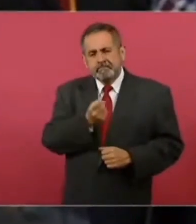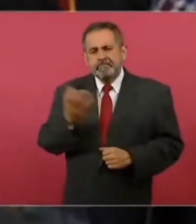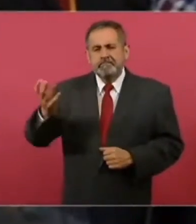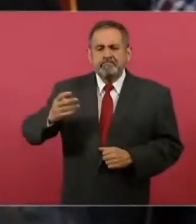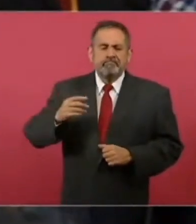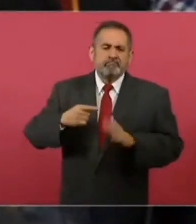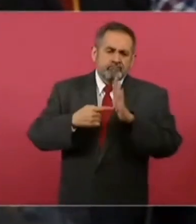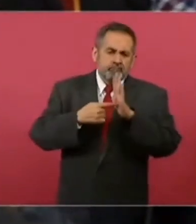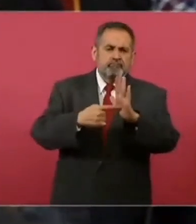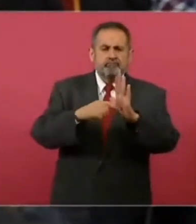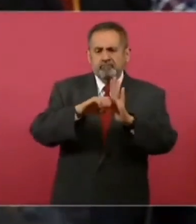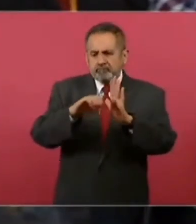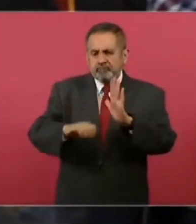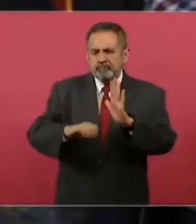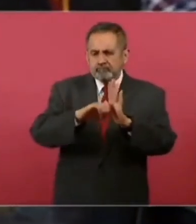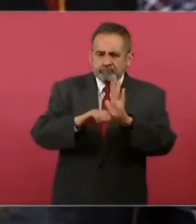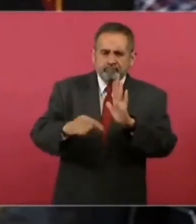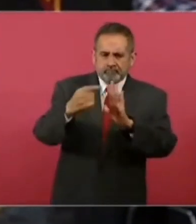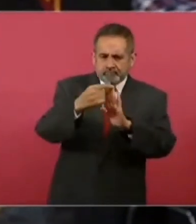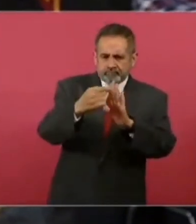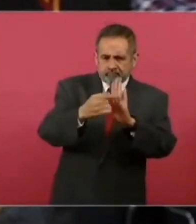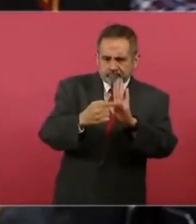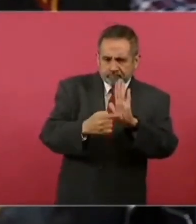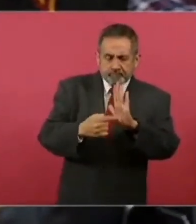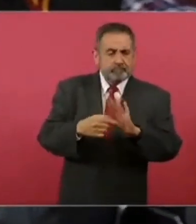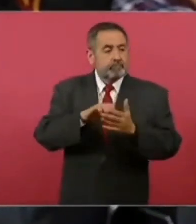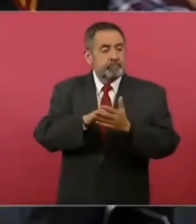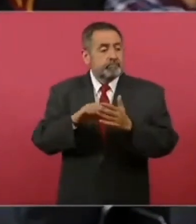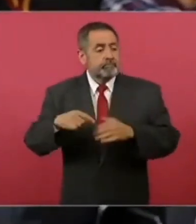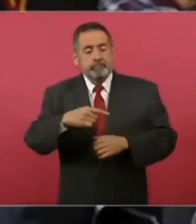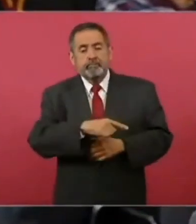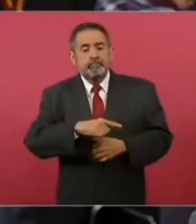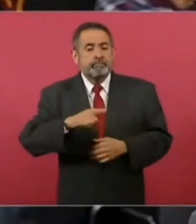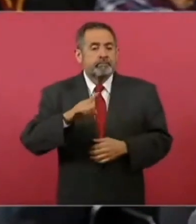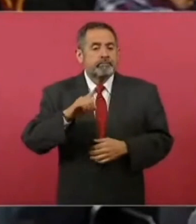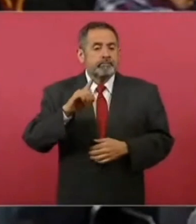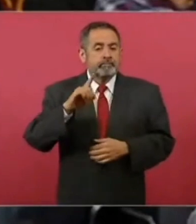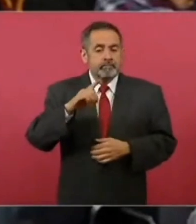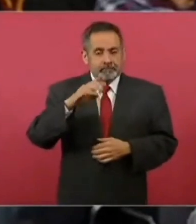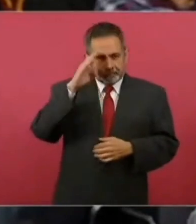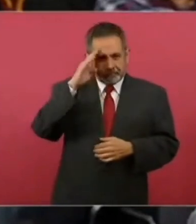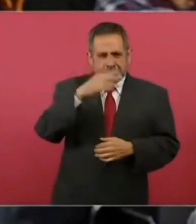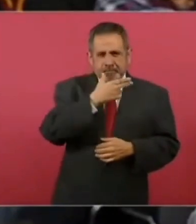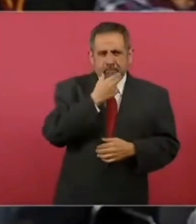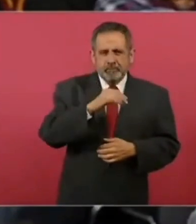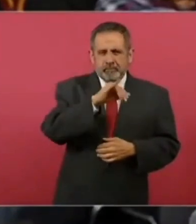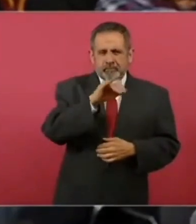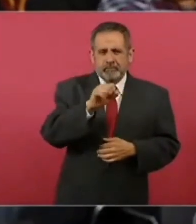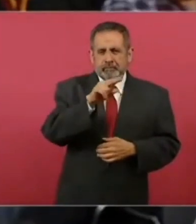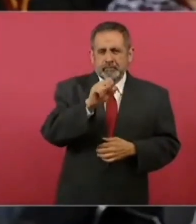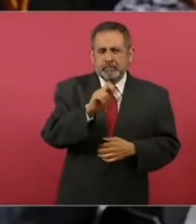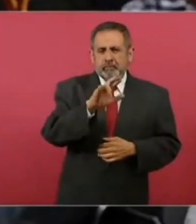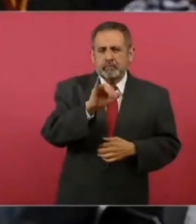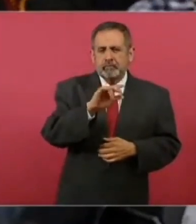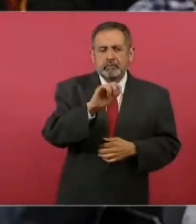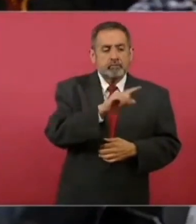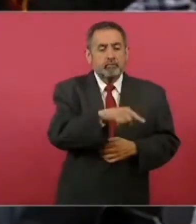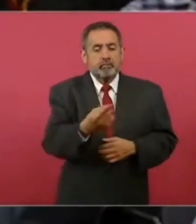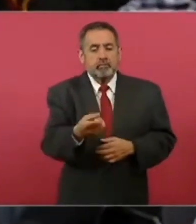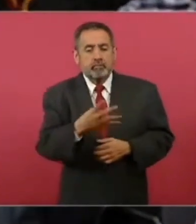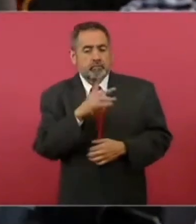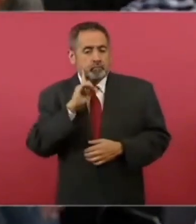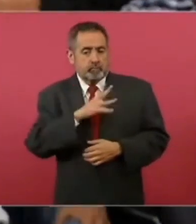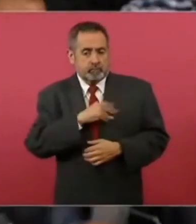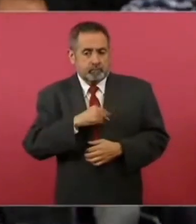casos entre ellos el de la hija de El Señor Jesús González Ríos Pues